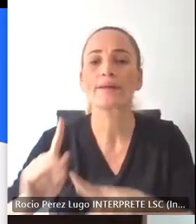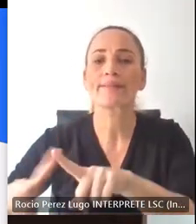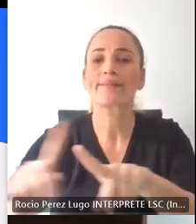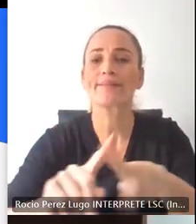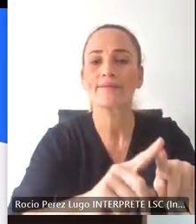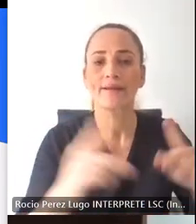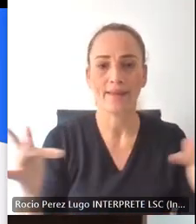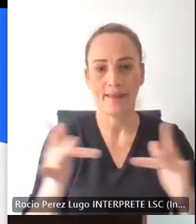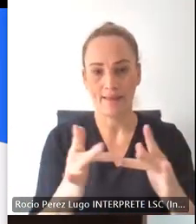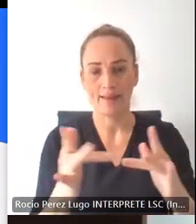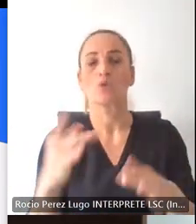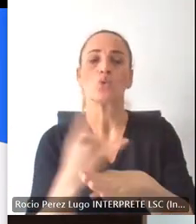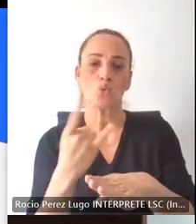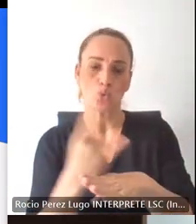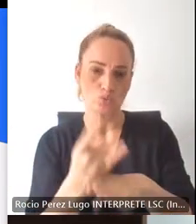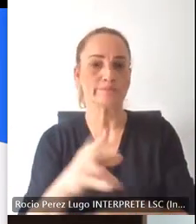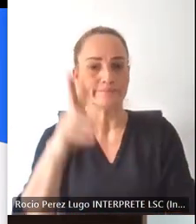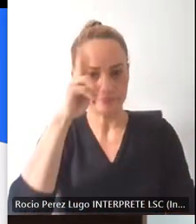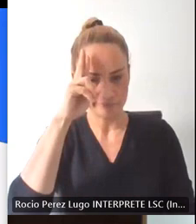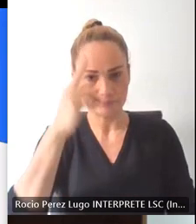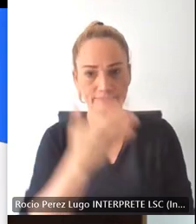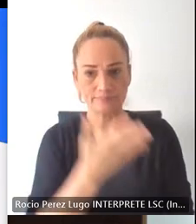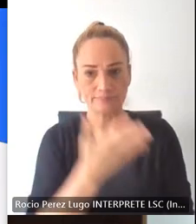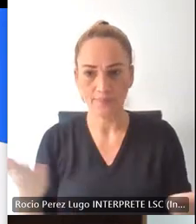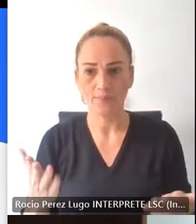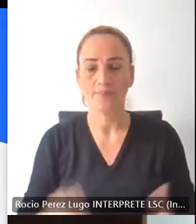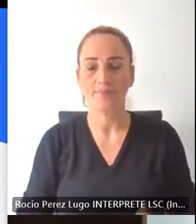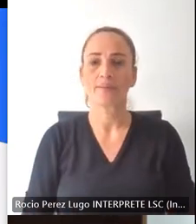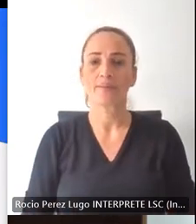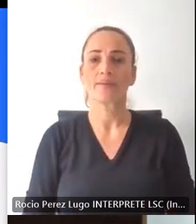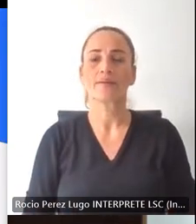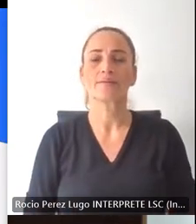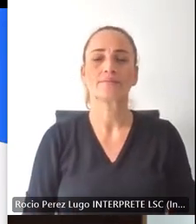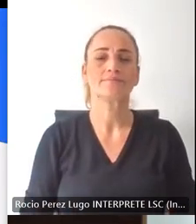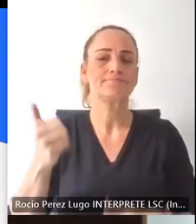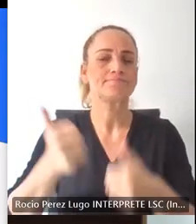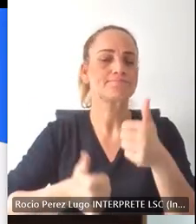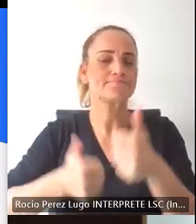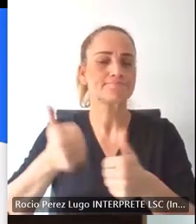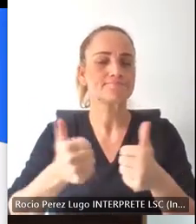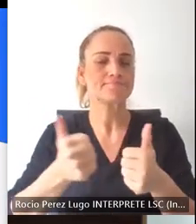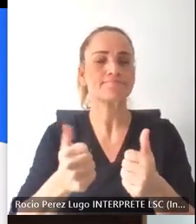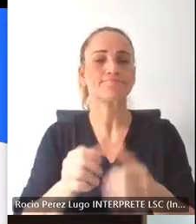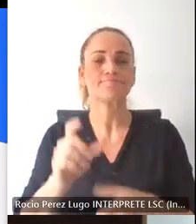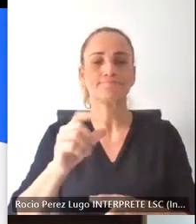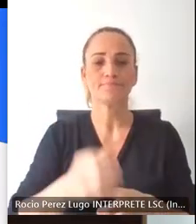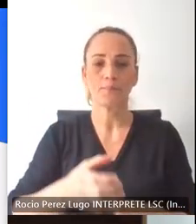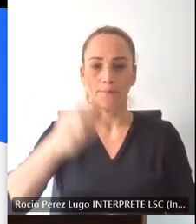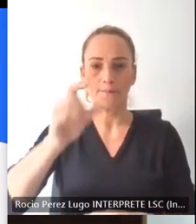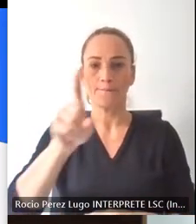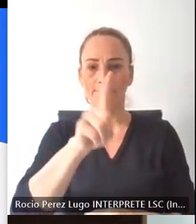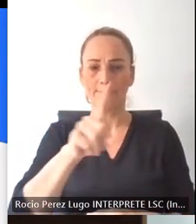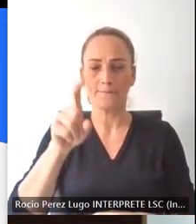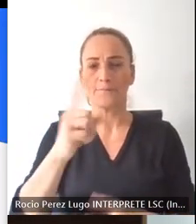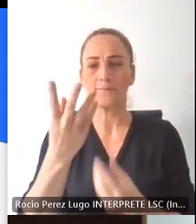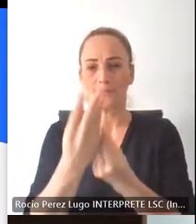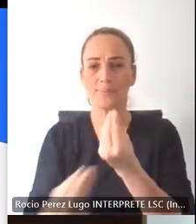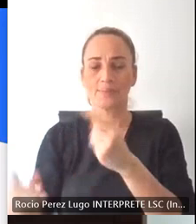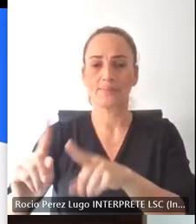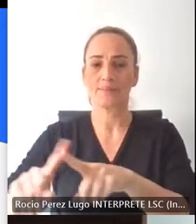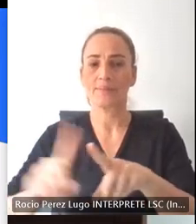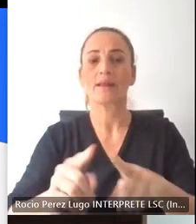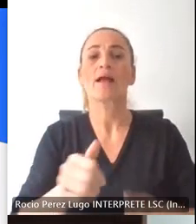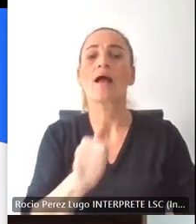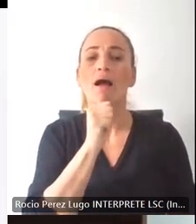uno tiene, pues esto tiene una razón de ser. Los extintores entonces vamos a encontrar que hay de diferentes tipos. Tenemos los de